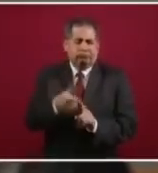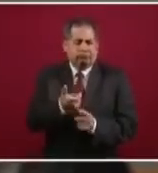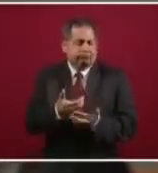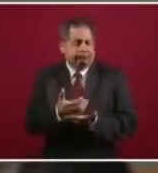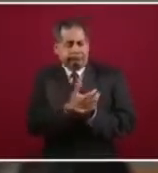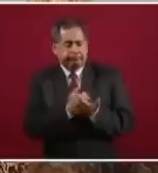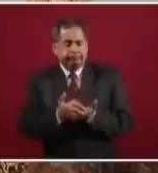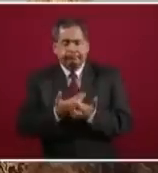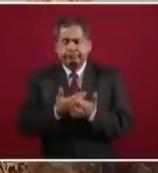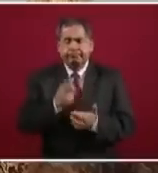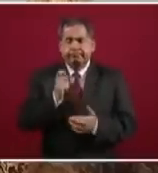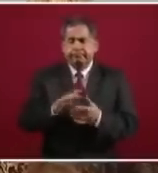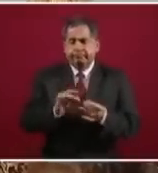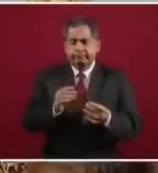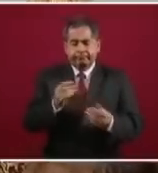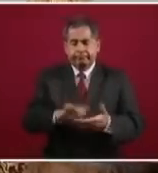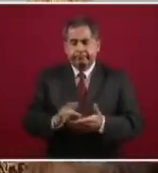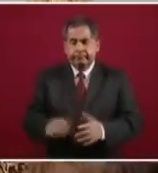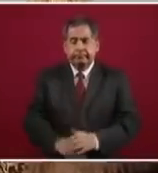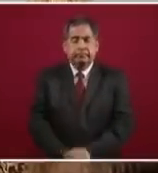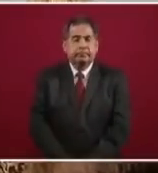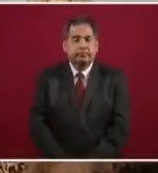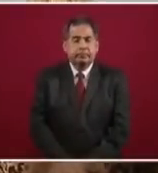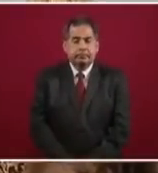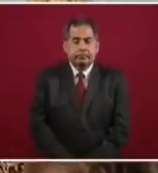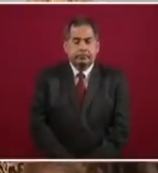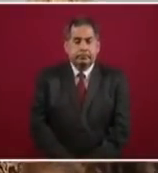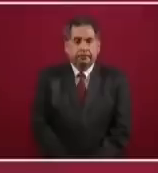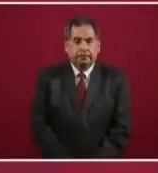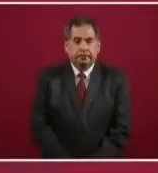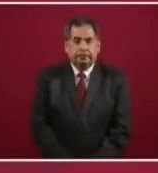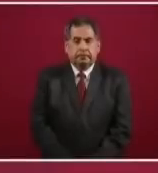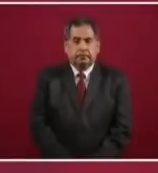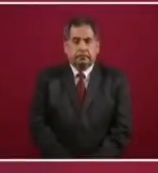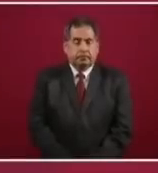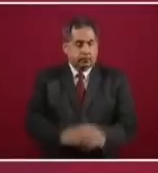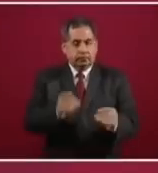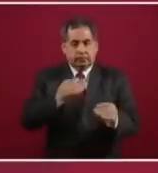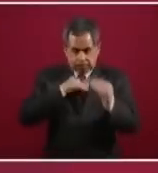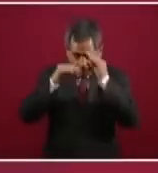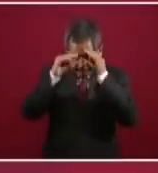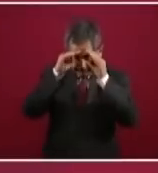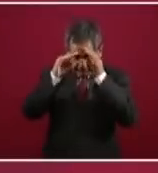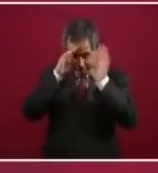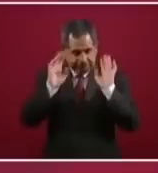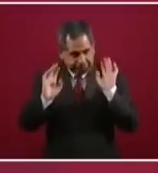especial para esto? Muchas gracias. Bueno, pues lo estoy pensando.